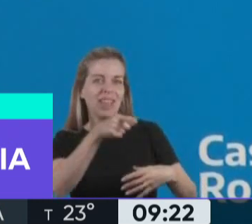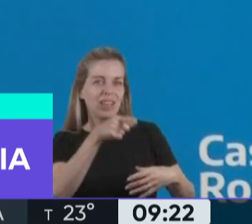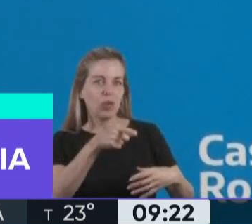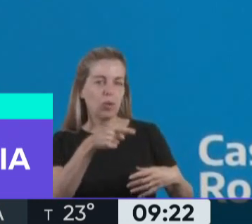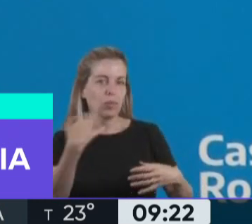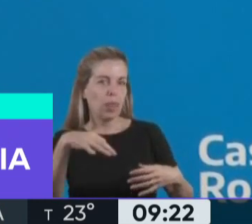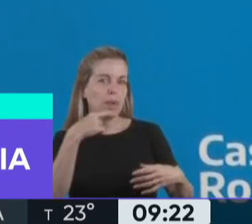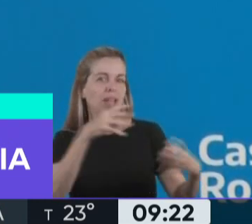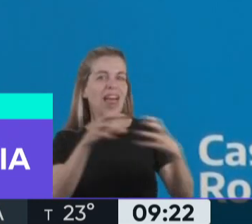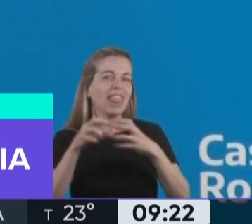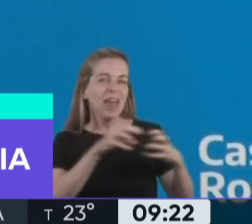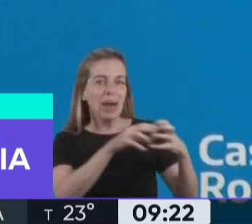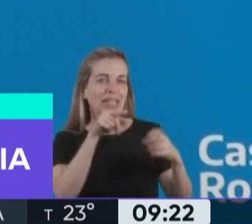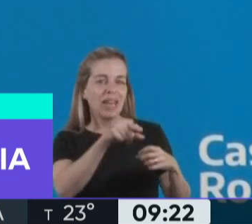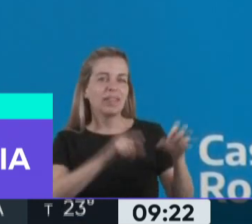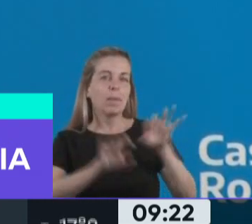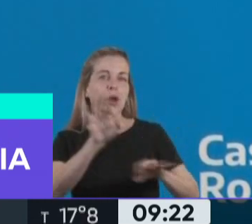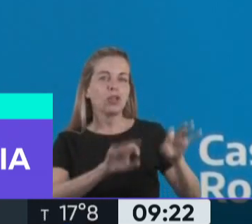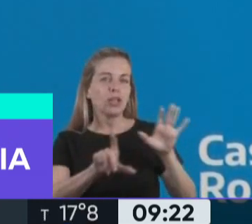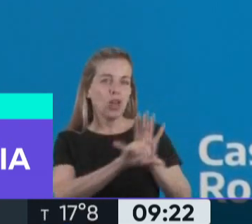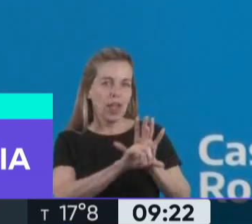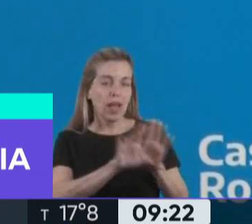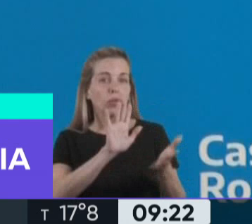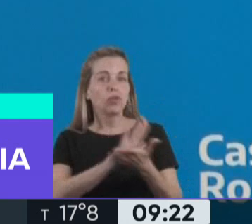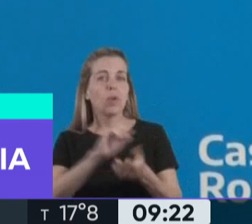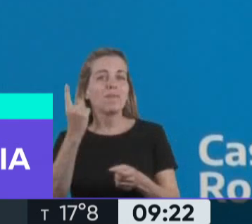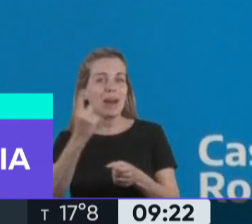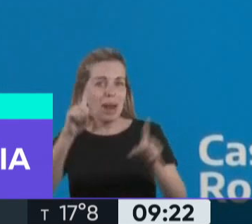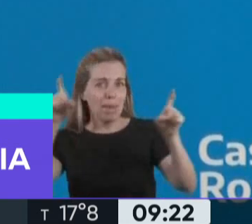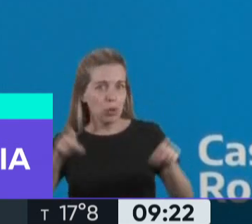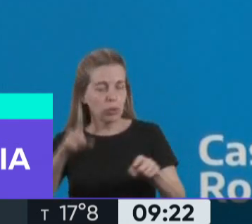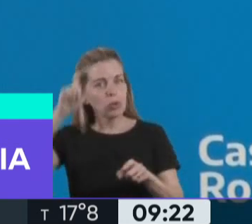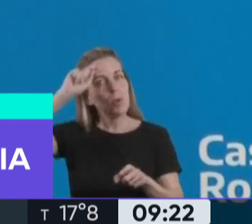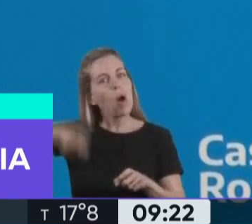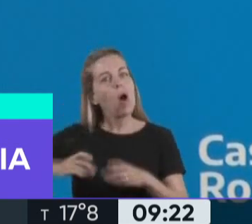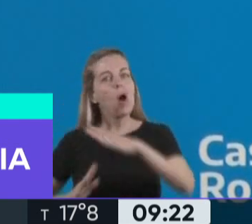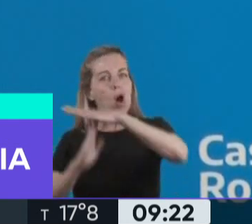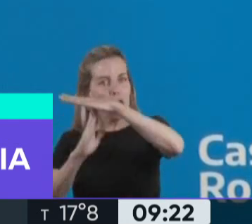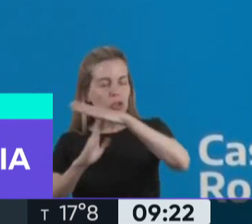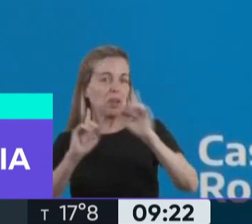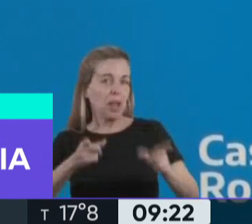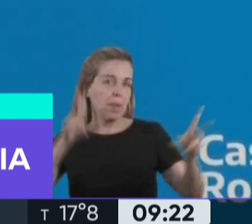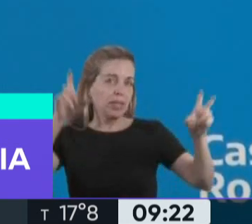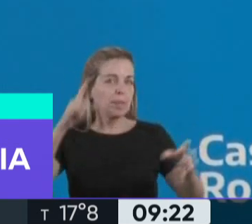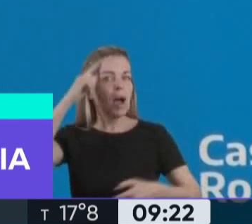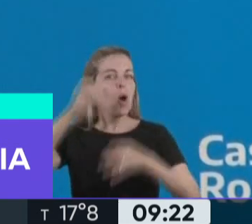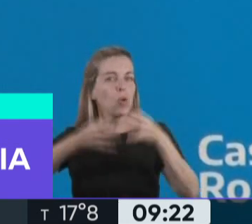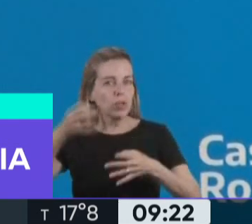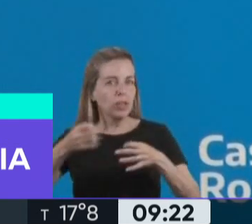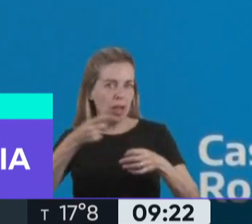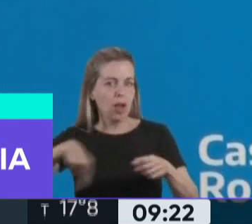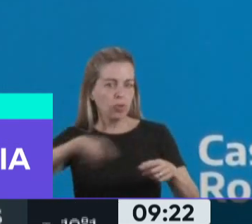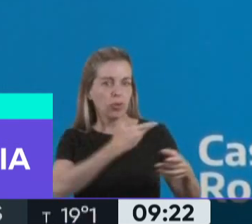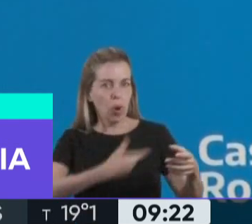este momento, que es debatir ese proyecto. Con respecto a la Corte, efectivamente, y con respecto a la justicia, digamos, nosotros venimos diciendo